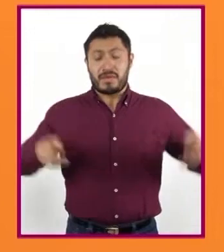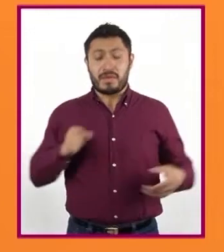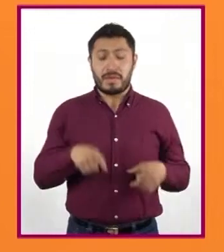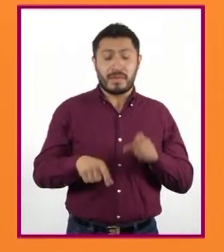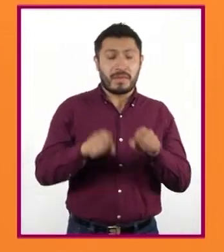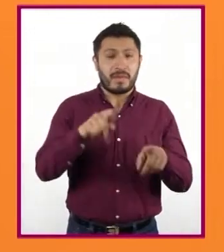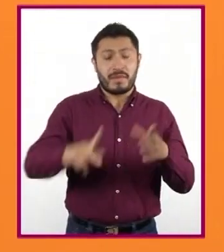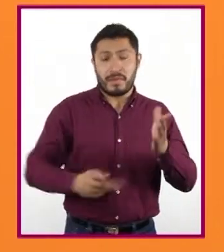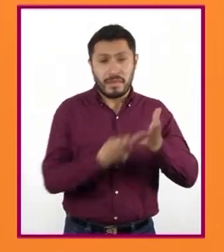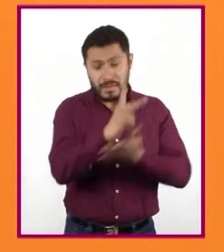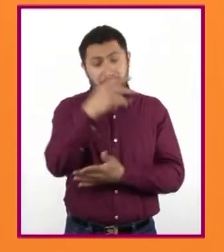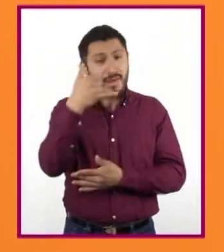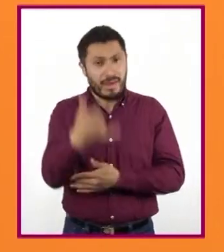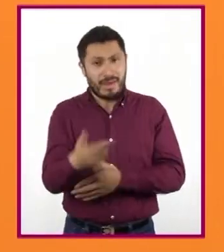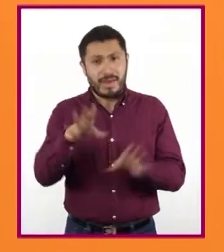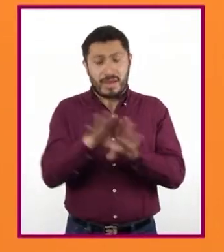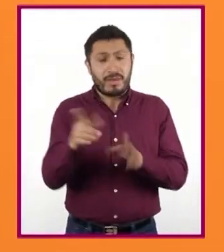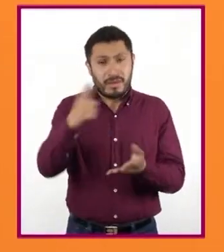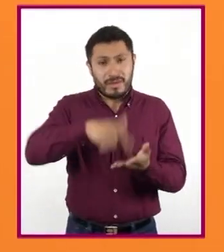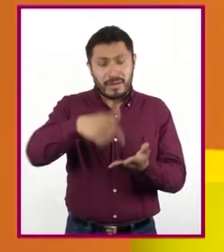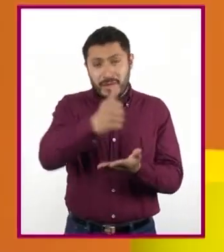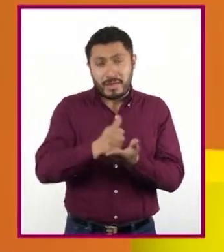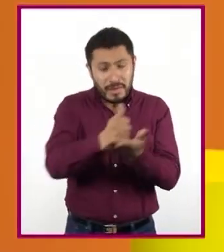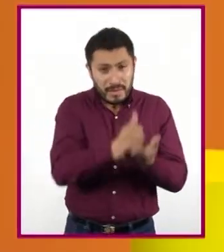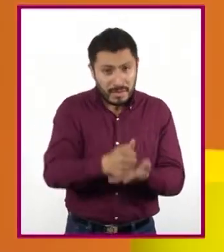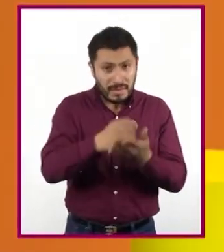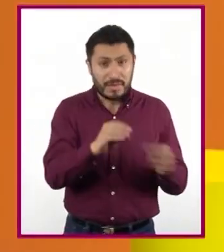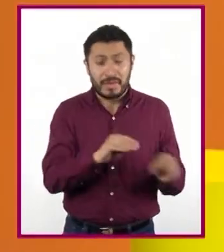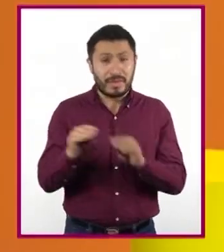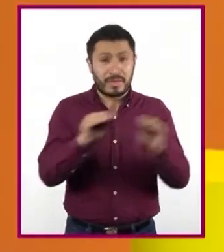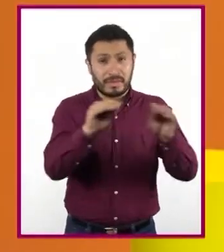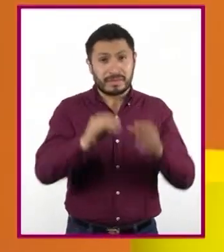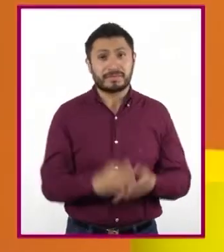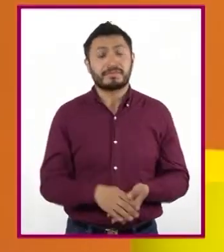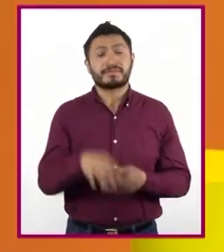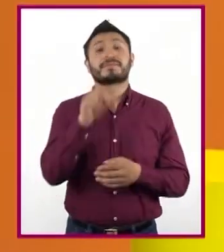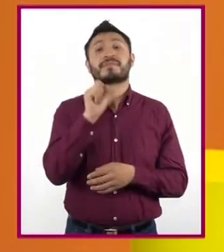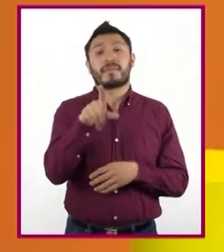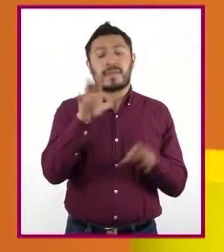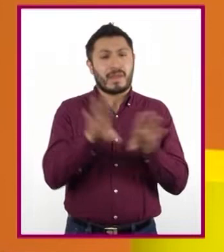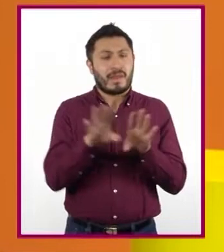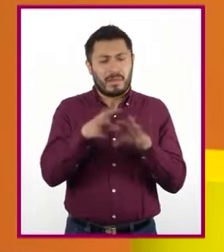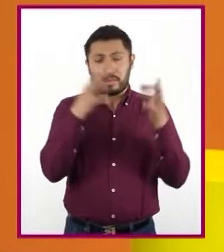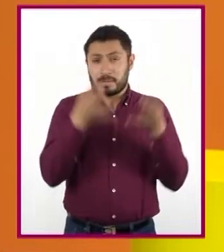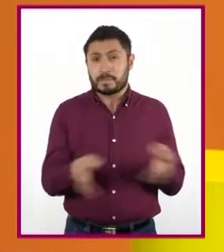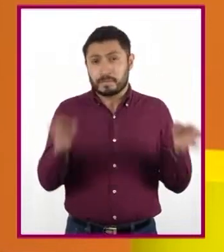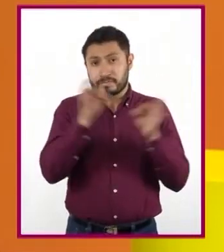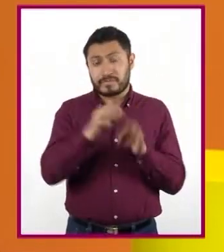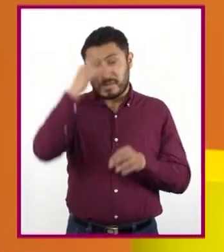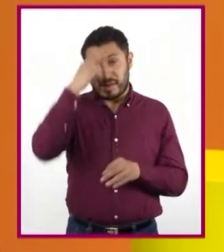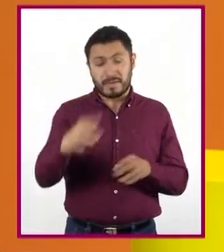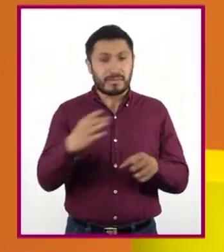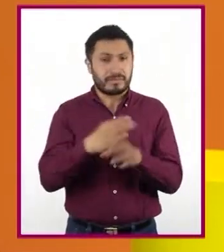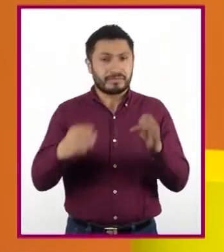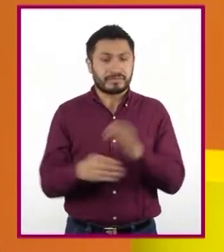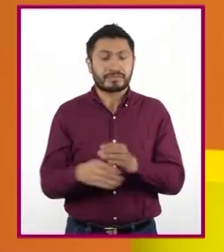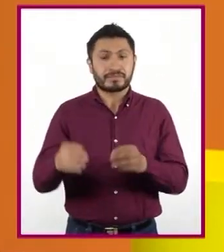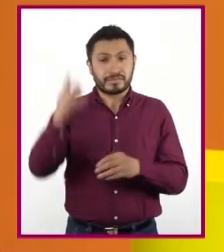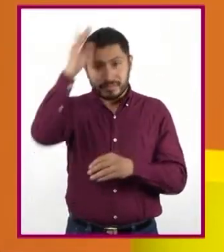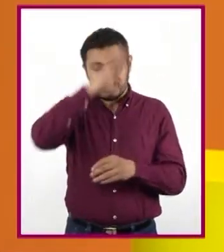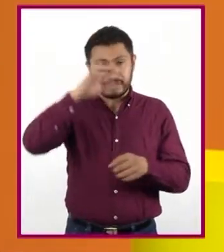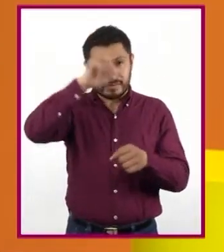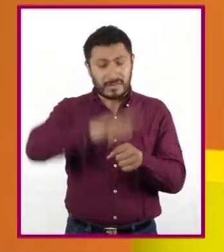y, con ello, de la vida sedentaria. Además de haber sido una eficiente vía para el tráfico de bienes y pautas